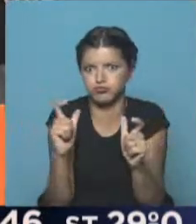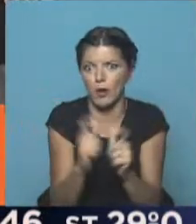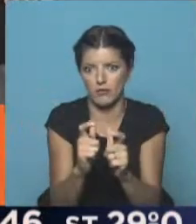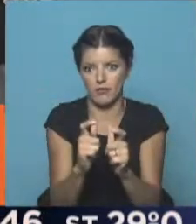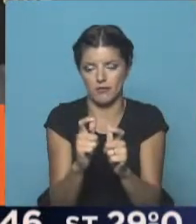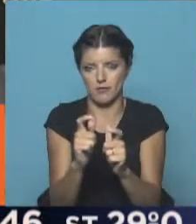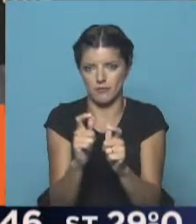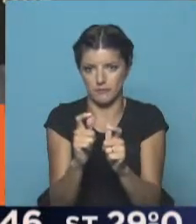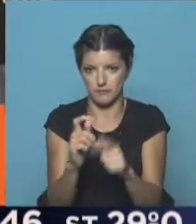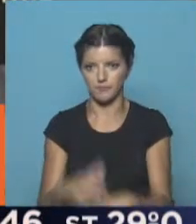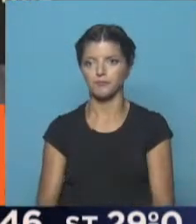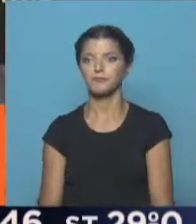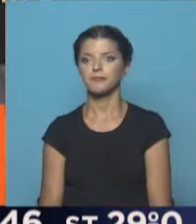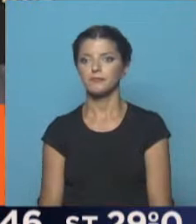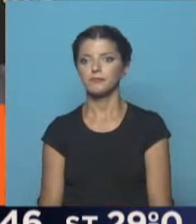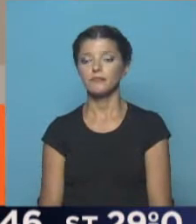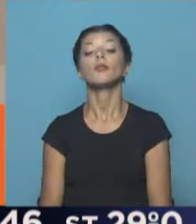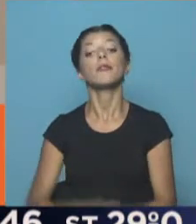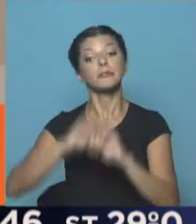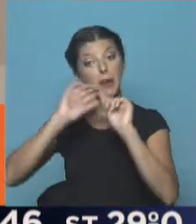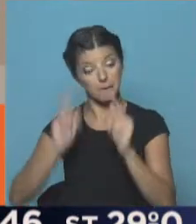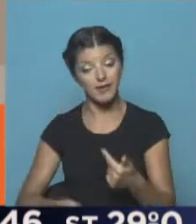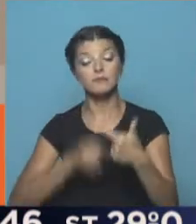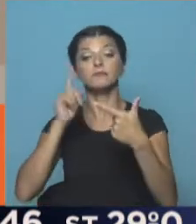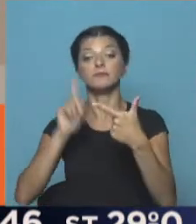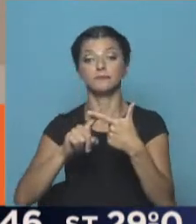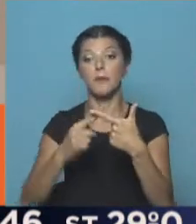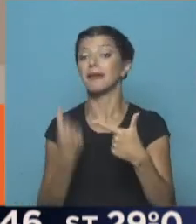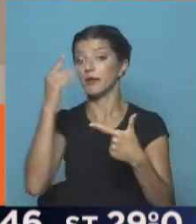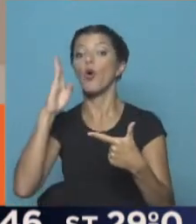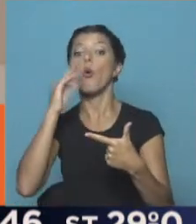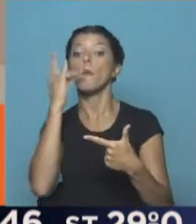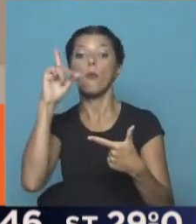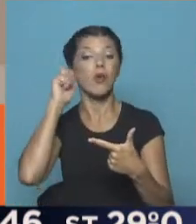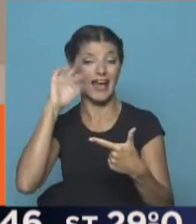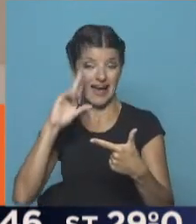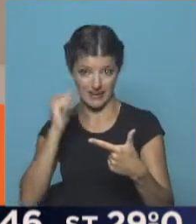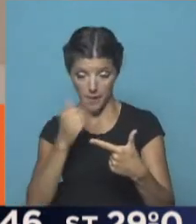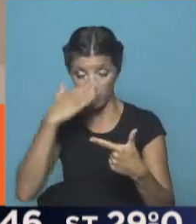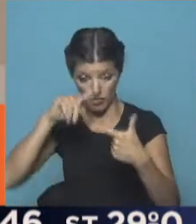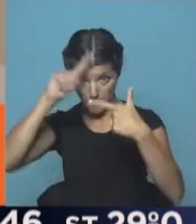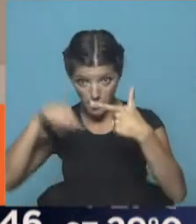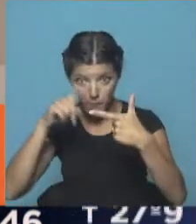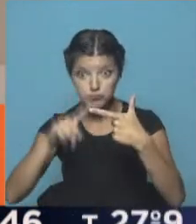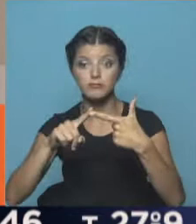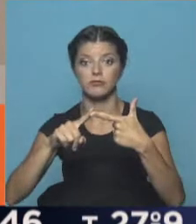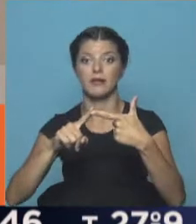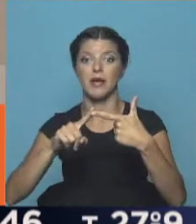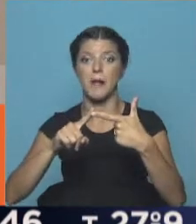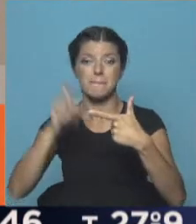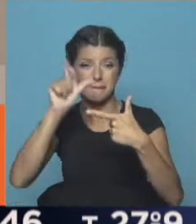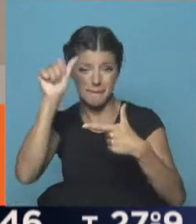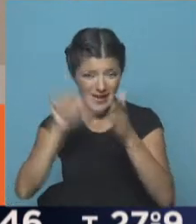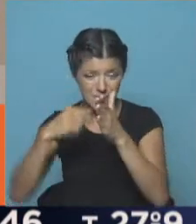dando por otra parte ese es uno de los dos países después de bulgaria los dos países más pobres de la región en el caso